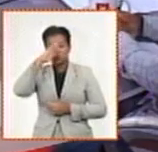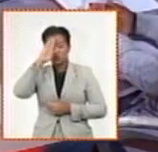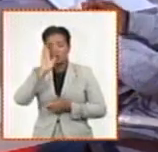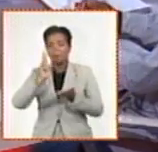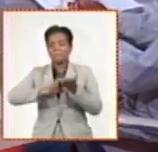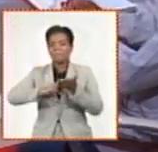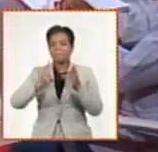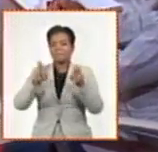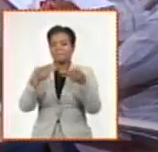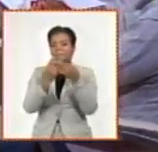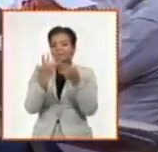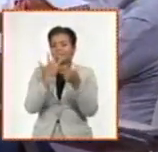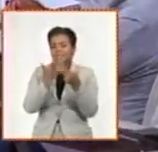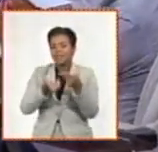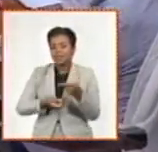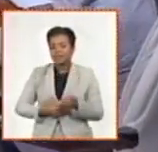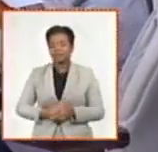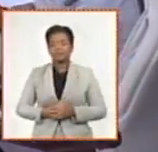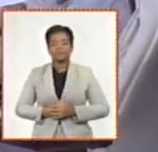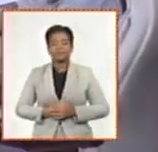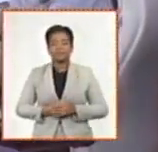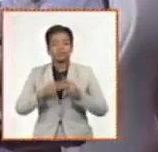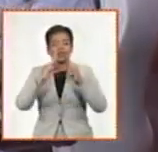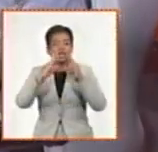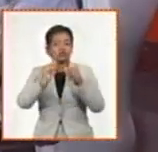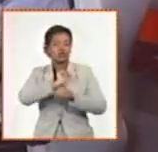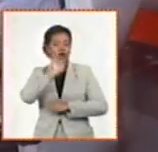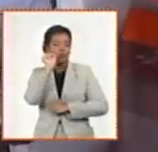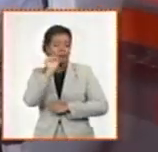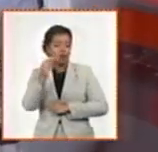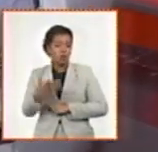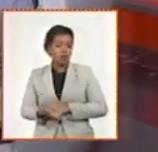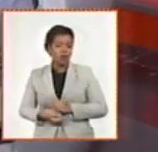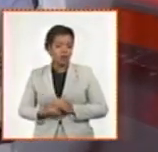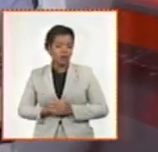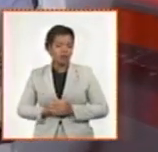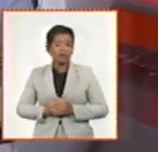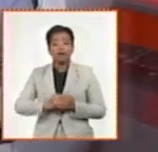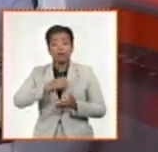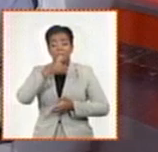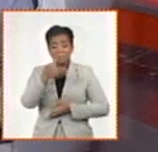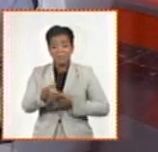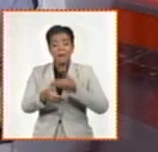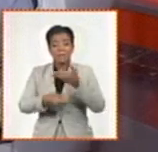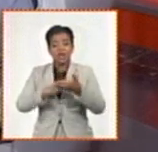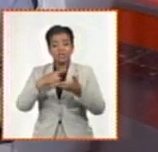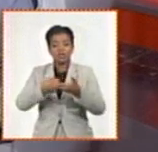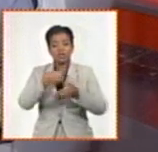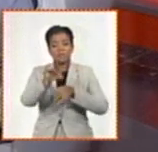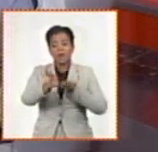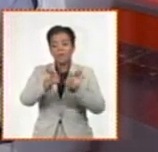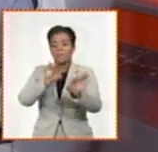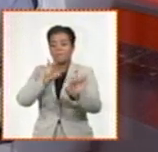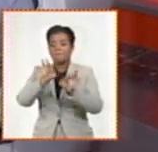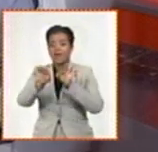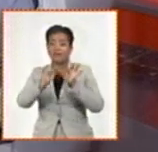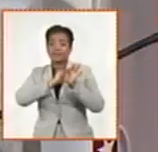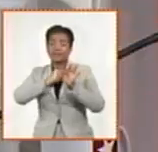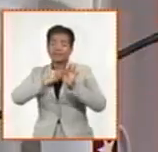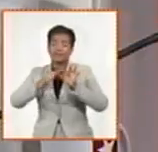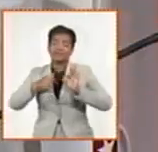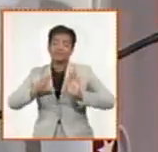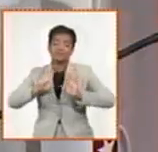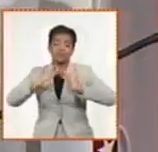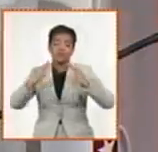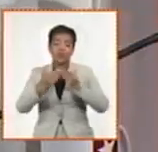evento? ¿Los que más resultados tienen? Ha habido un proceso de selección, quisiéramos traerlos a todos, pero no podemos.